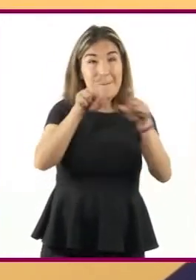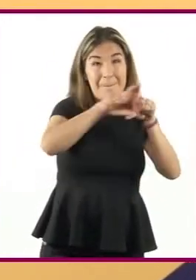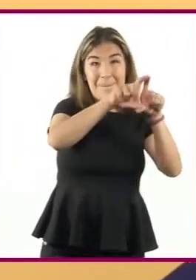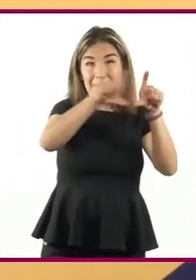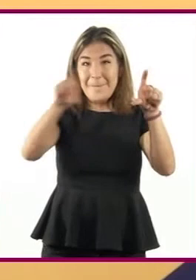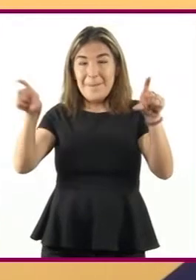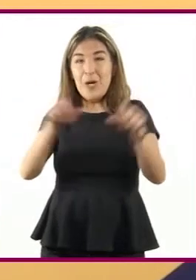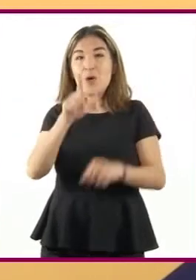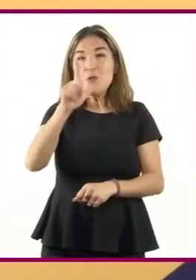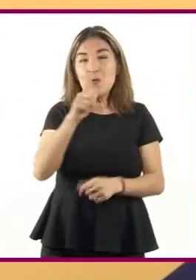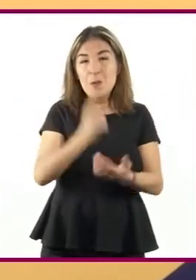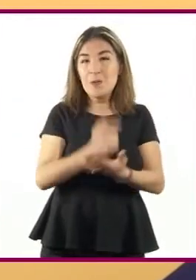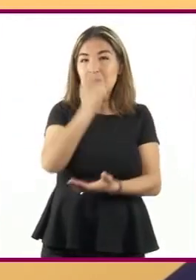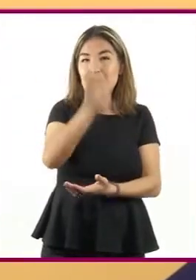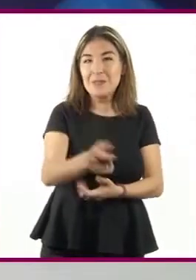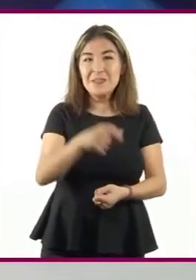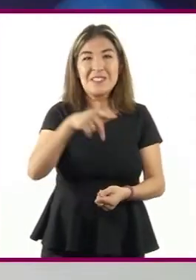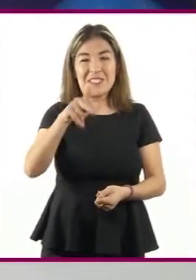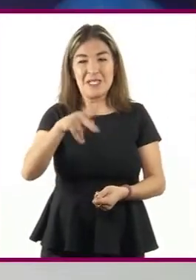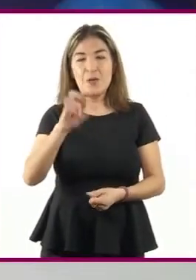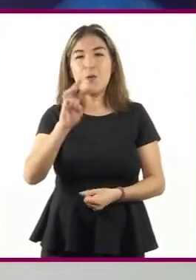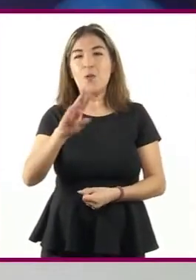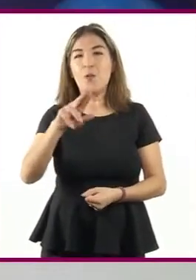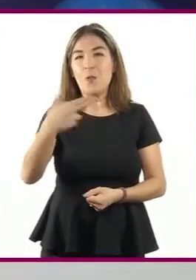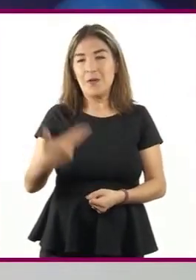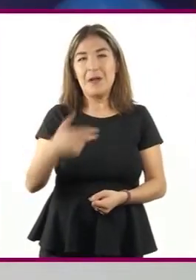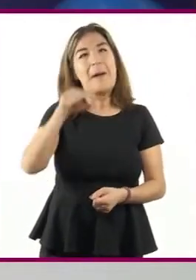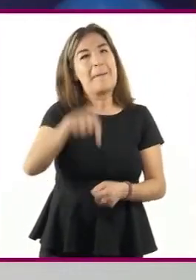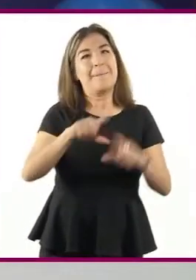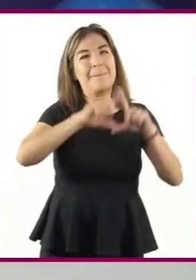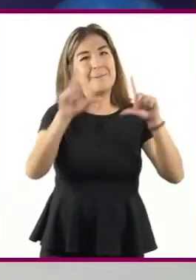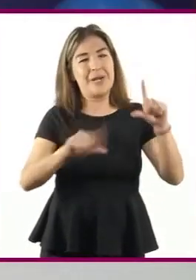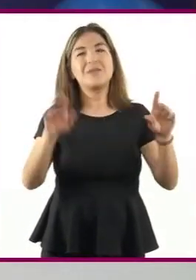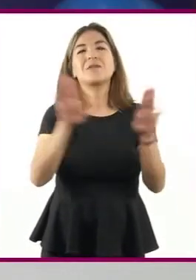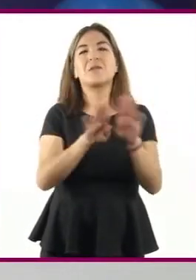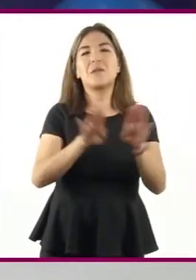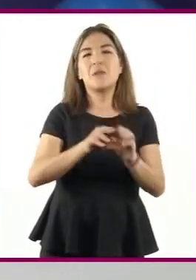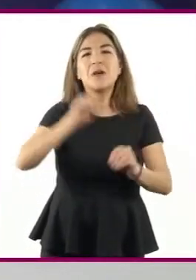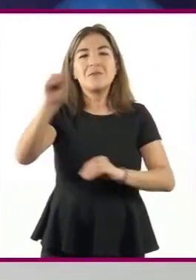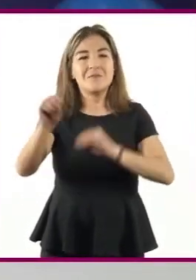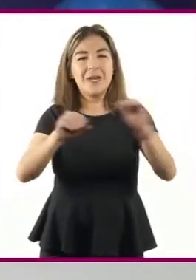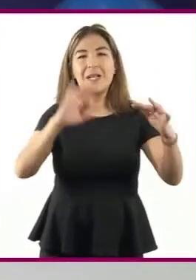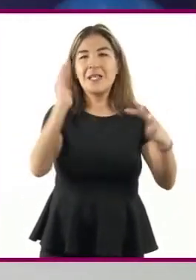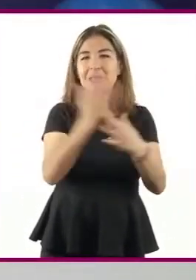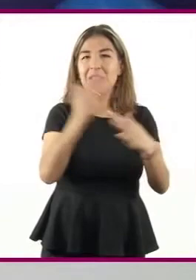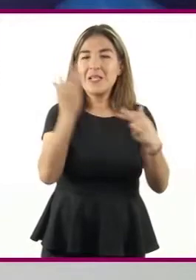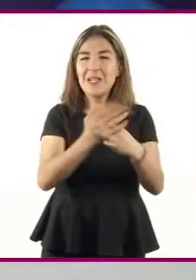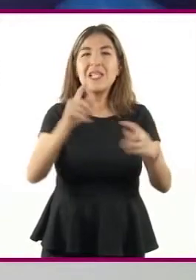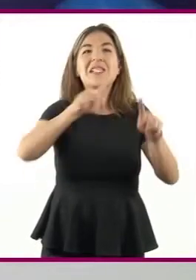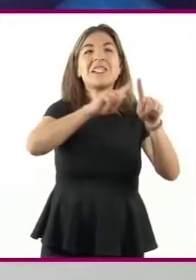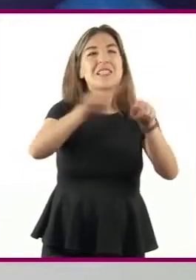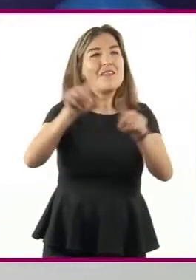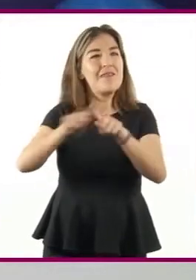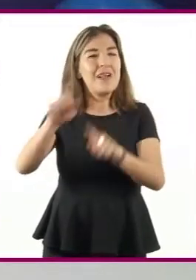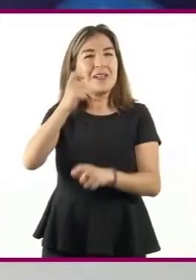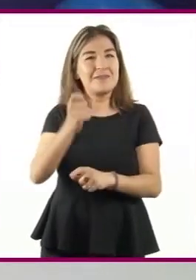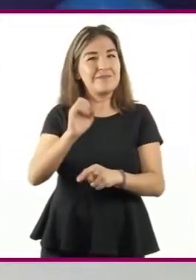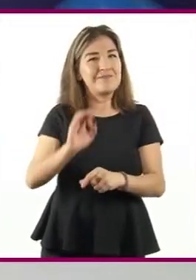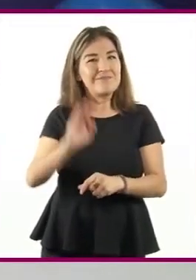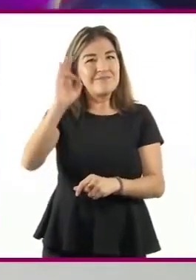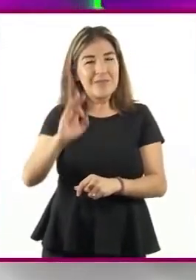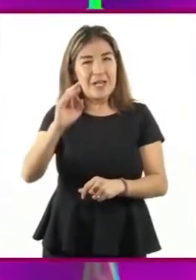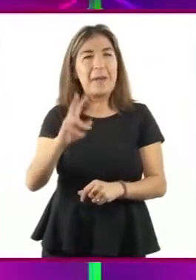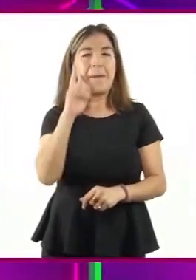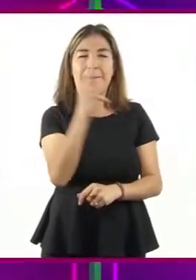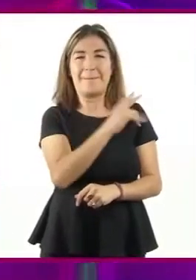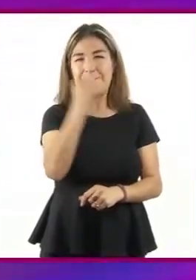por kilowatt hora utilizado. El país está dividido en zonas que tienen distintas tarifas y las podemos ver en la